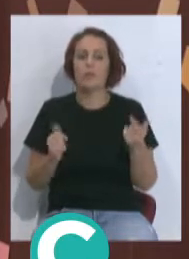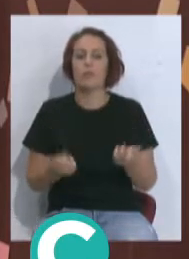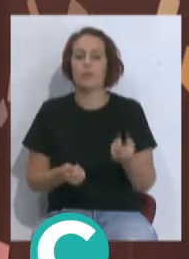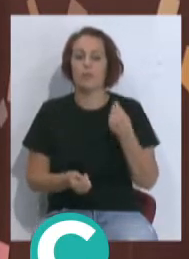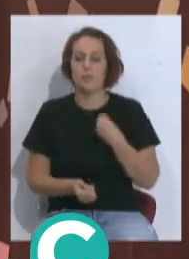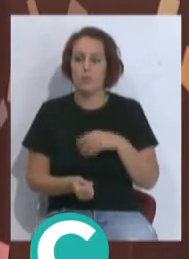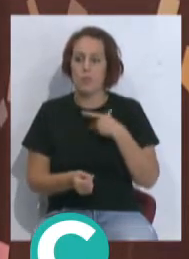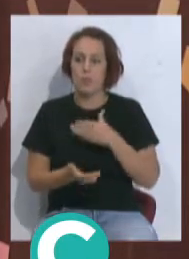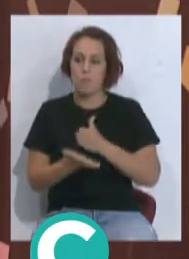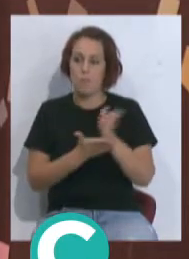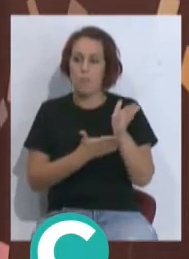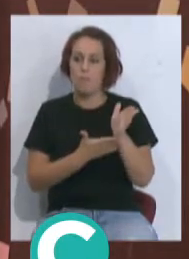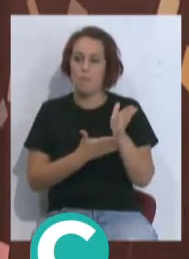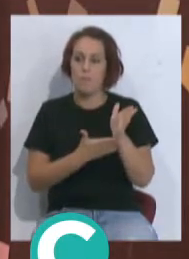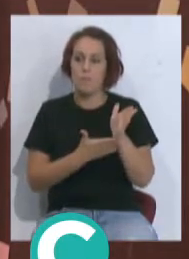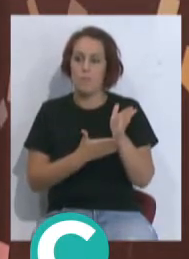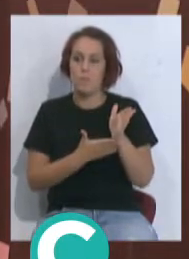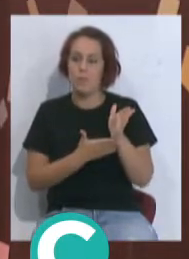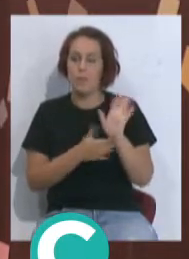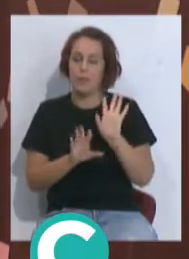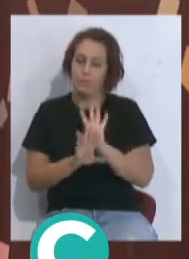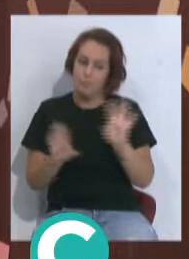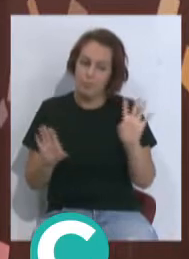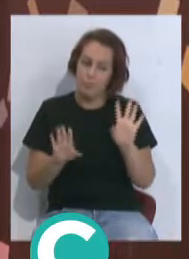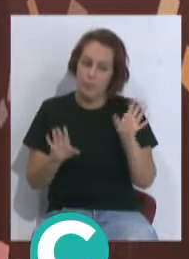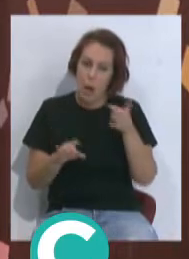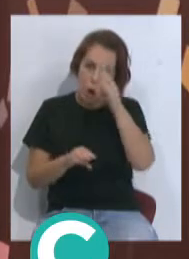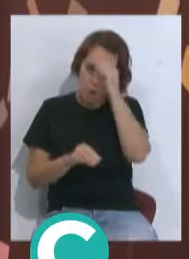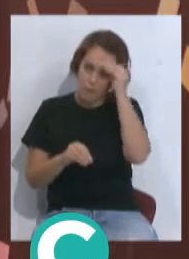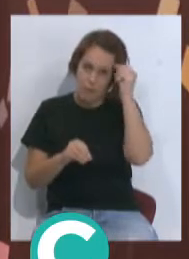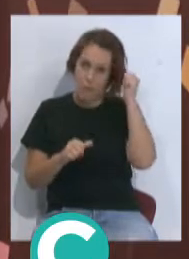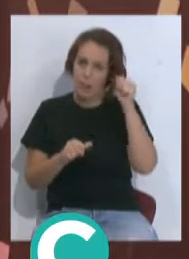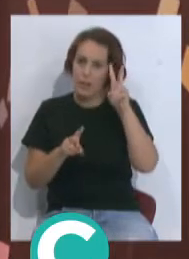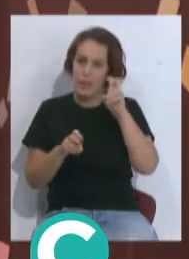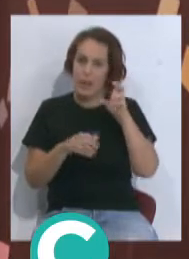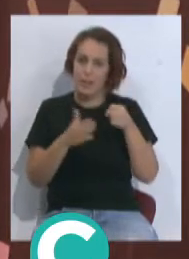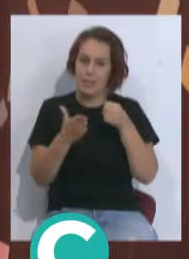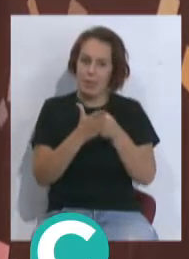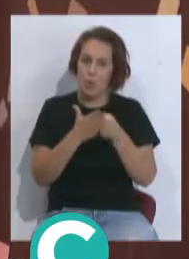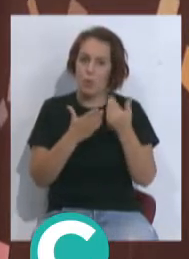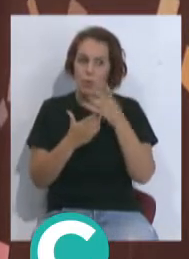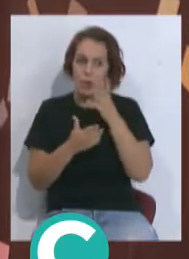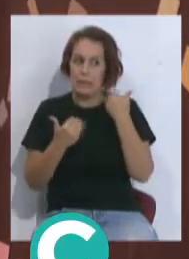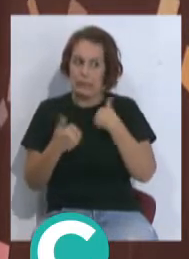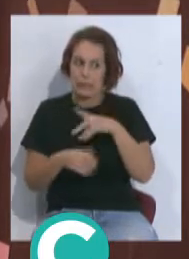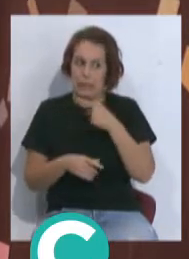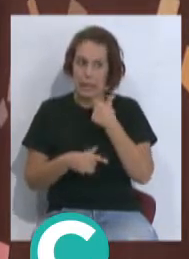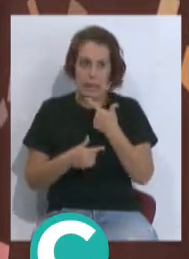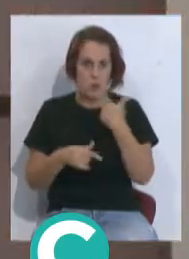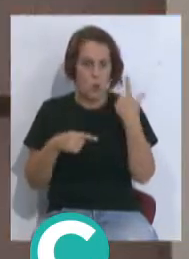ese flanco. Voy a obviar ya lo de los extremos porque ya tuvo su miga esos